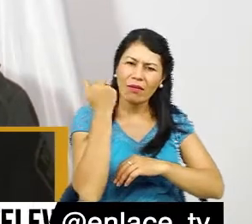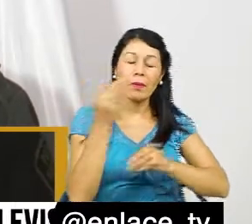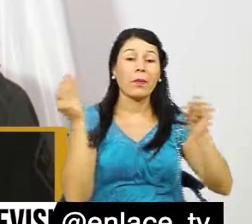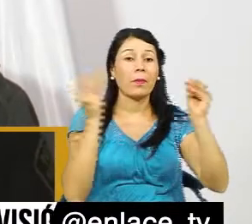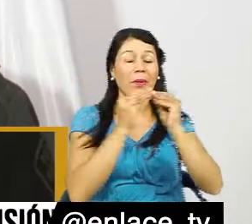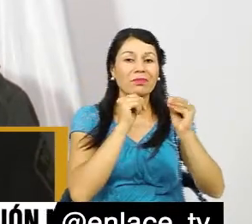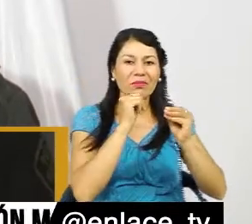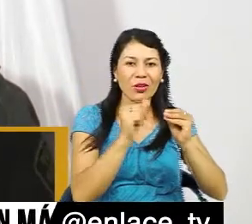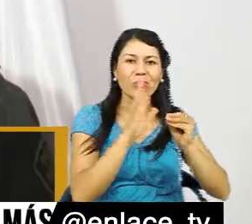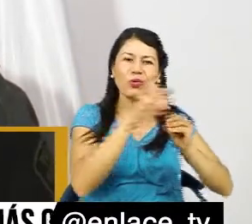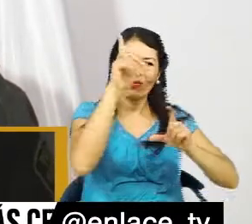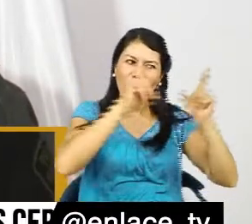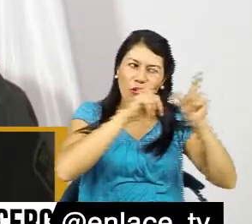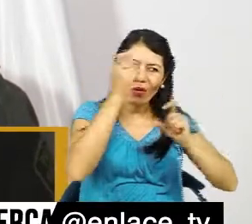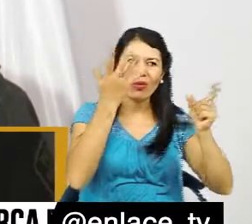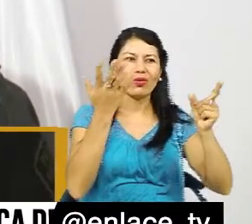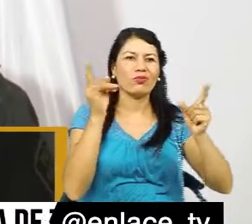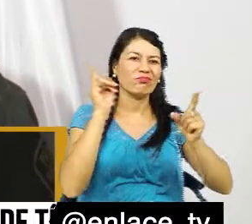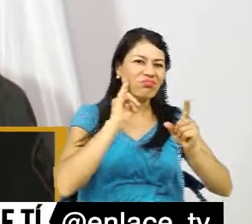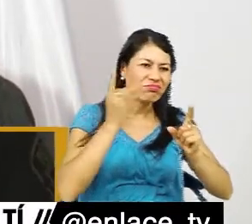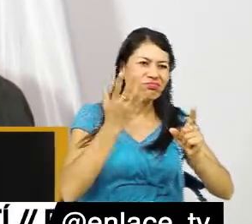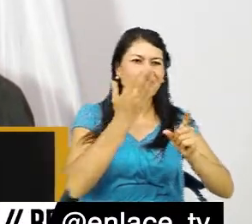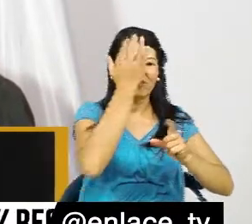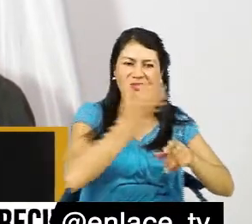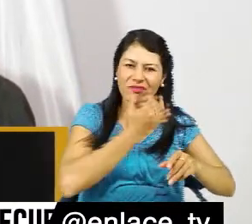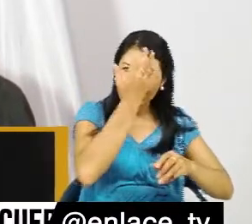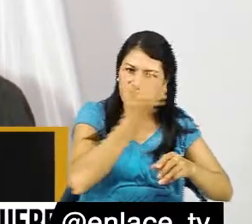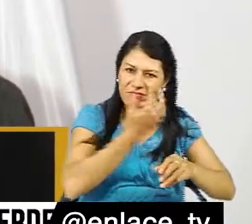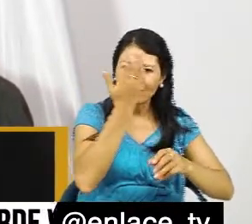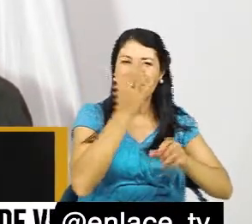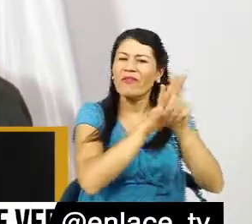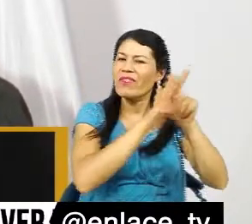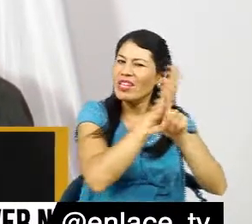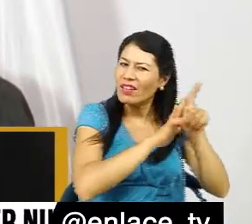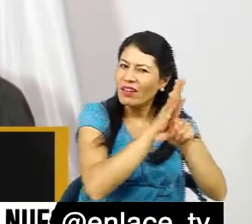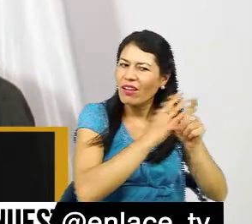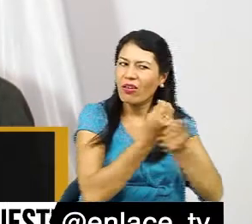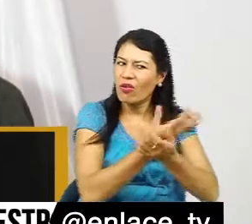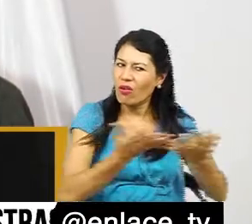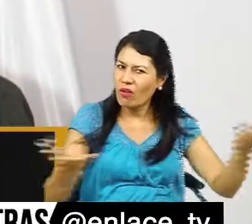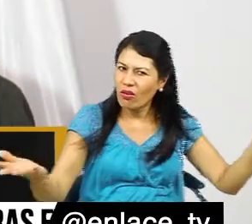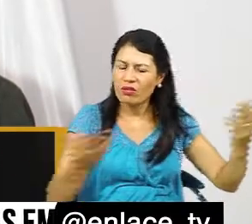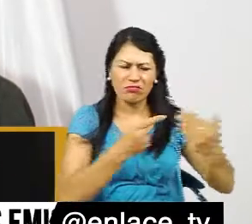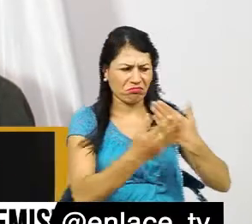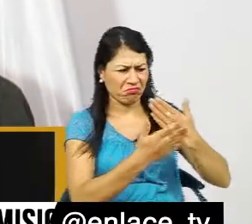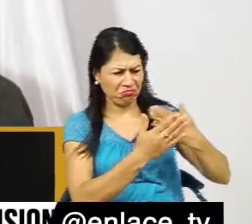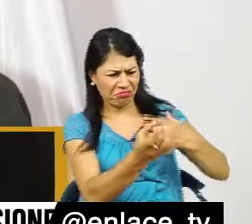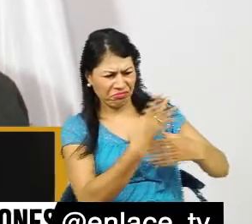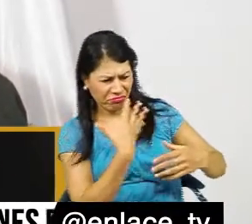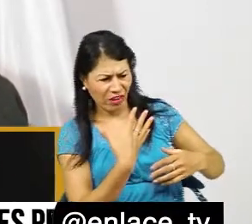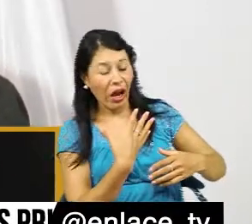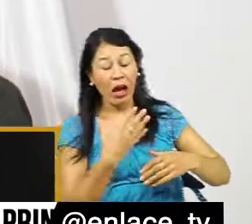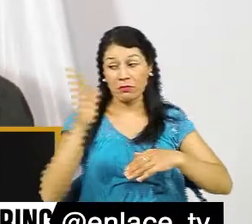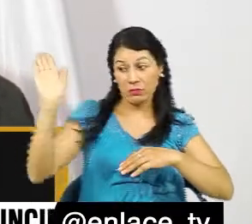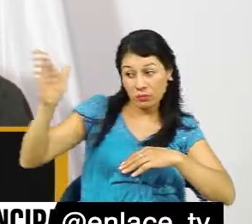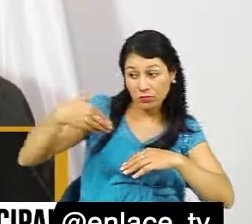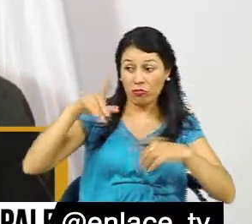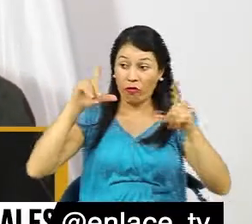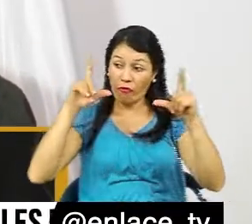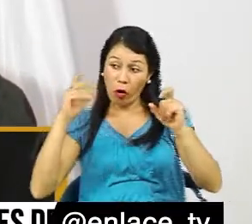y con todo lo que se refiere a redes sociales, invitando, pues promoviendo algunas situaciones que requieran